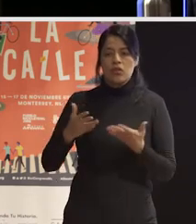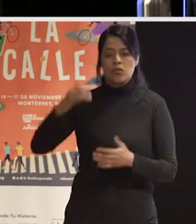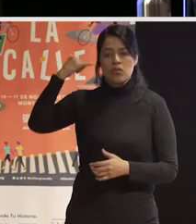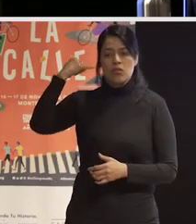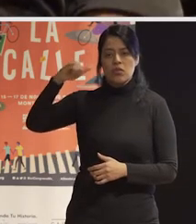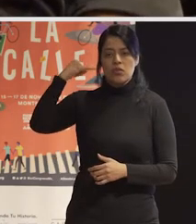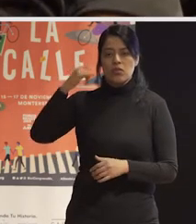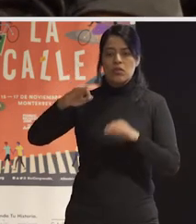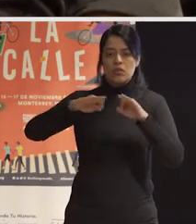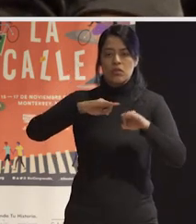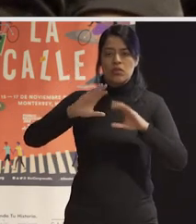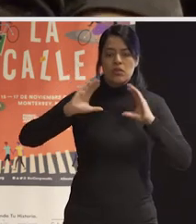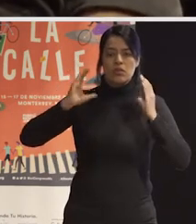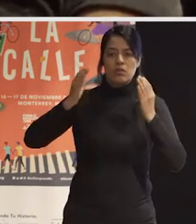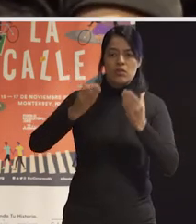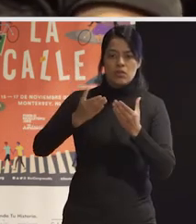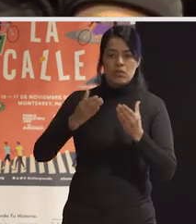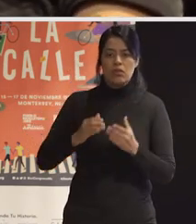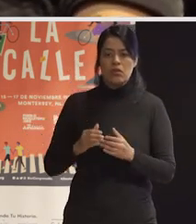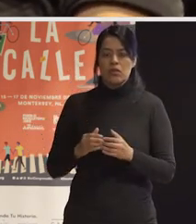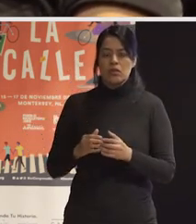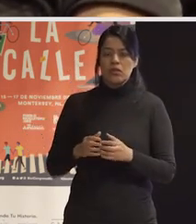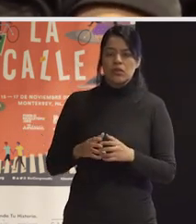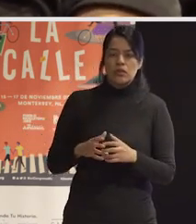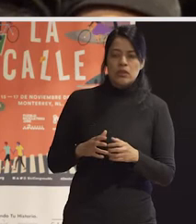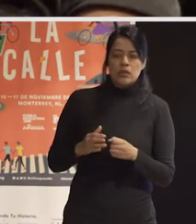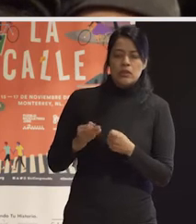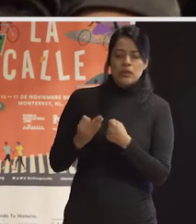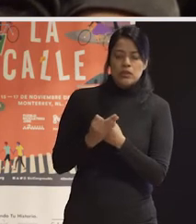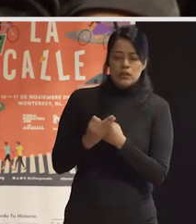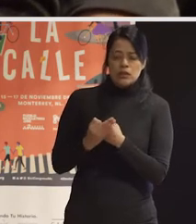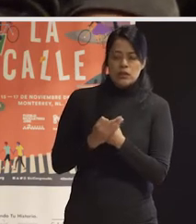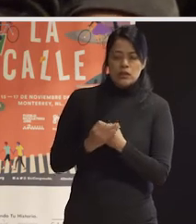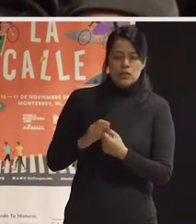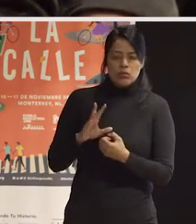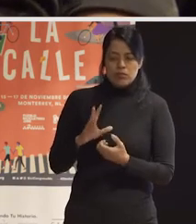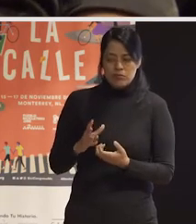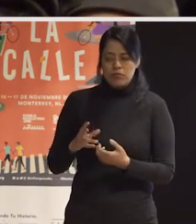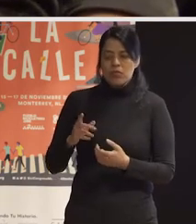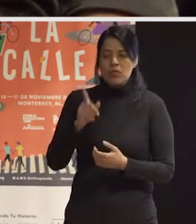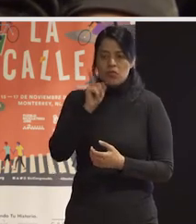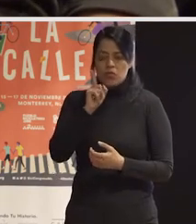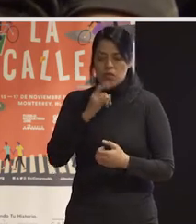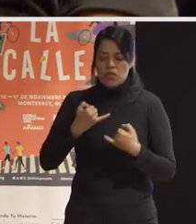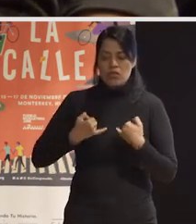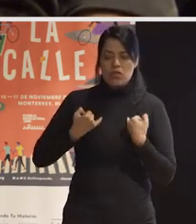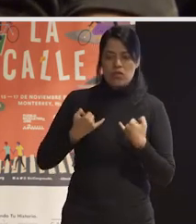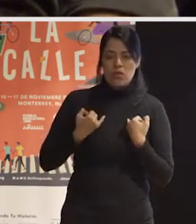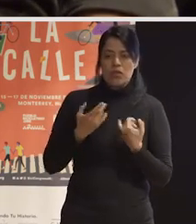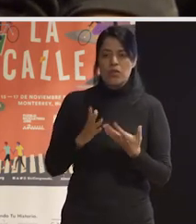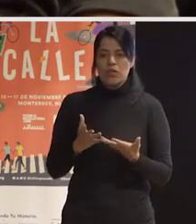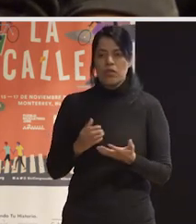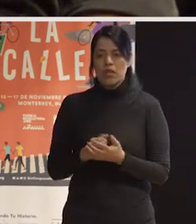trabajando con comunidades en situación de vulnerabilidad siendo parte de la misma población mujeres jóvenes y